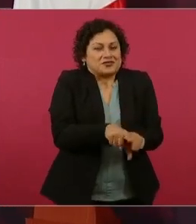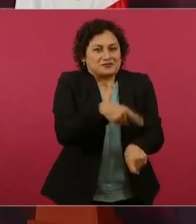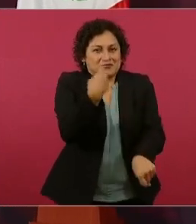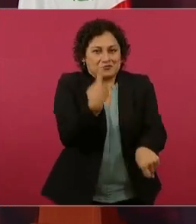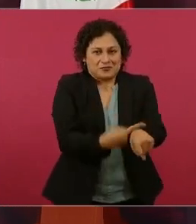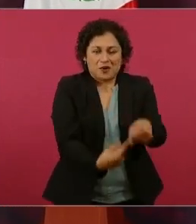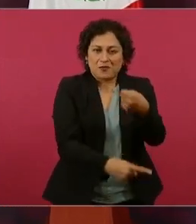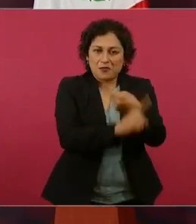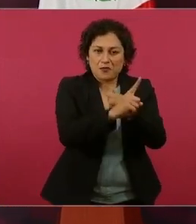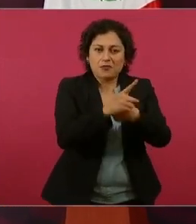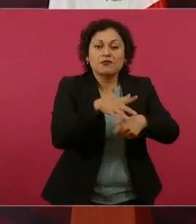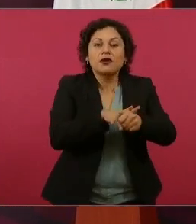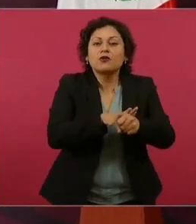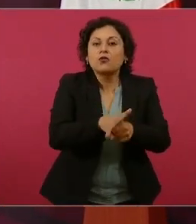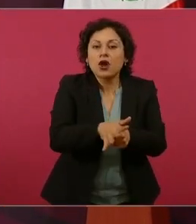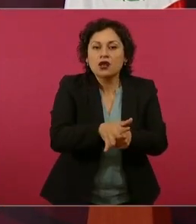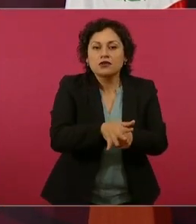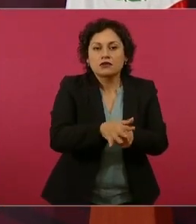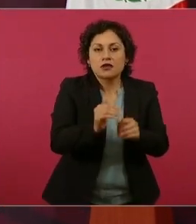Entonces, sí,